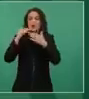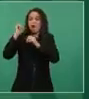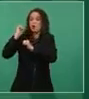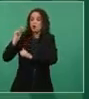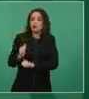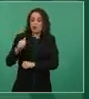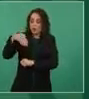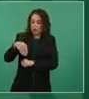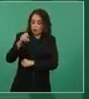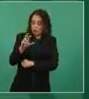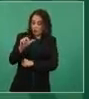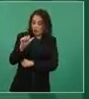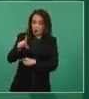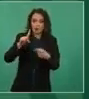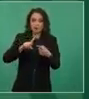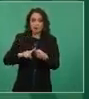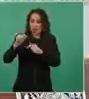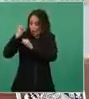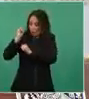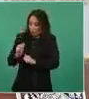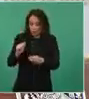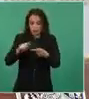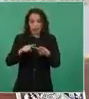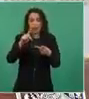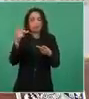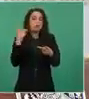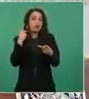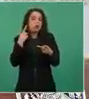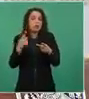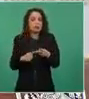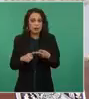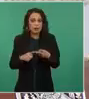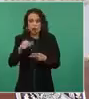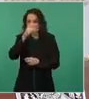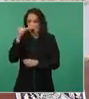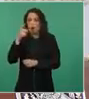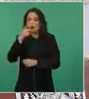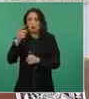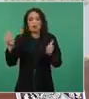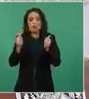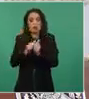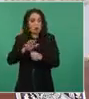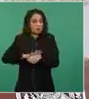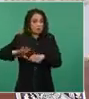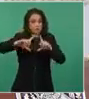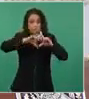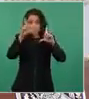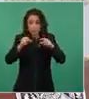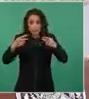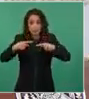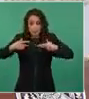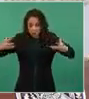política. Decía Juárez, con el pueblo todo, sin el pueblo nada. Y no estoy dispuesto